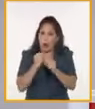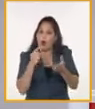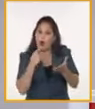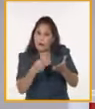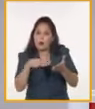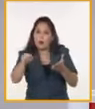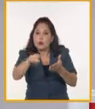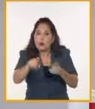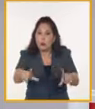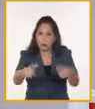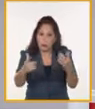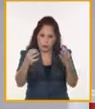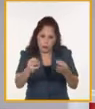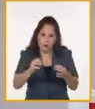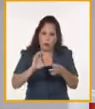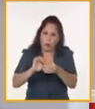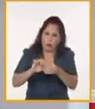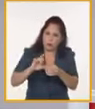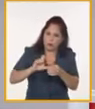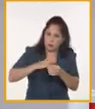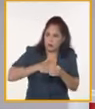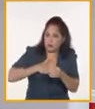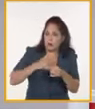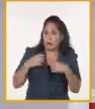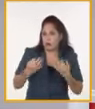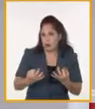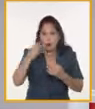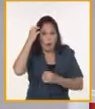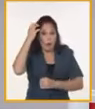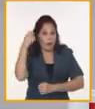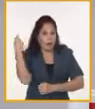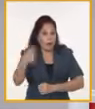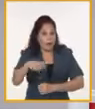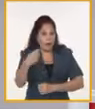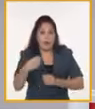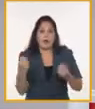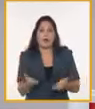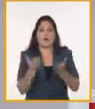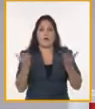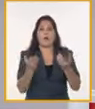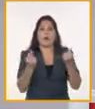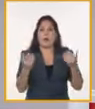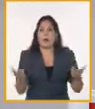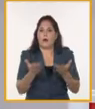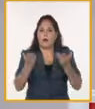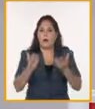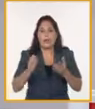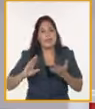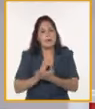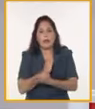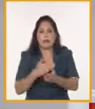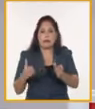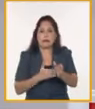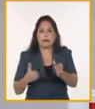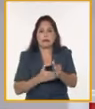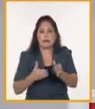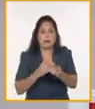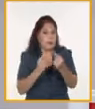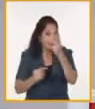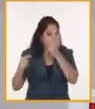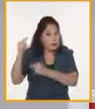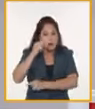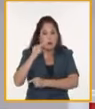lo que tiene a todo lo concerniente con la proyecciones del gobierno para reimpulsar la economía y eliminar distorsiones en particular lo que